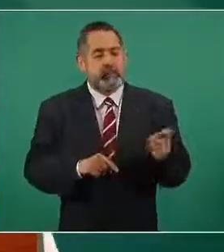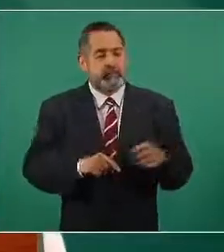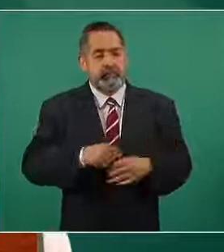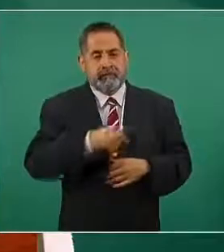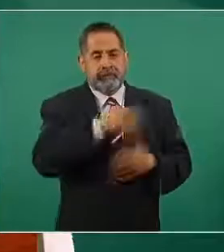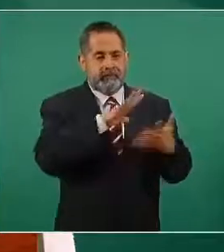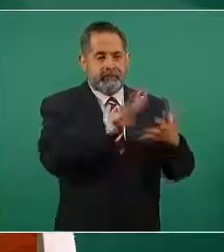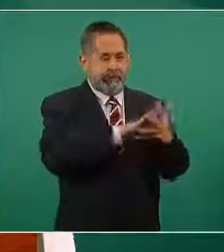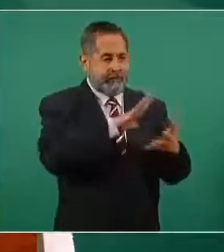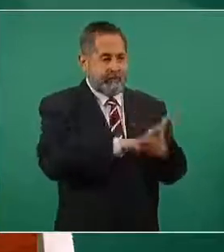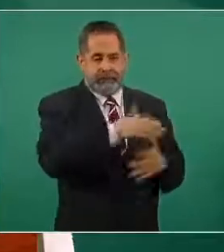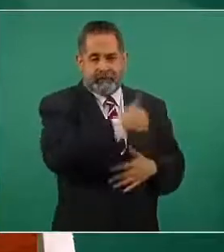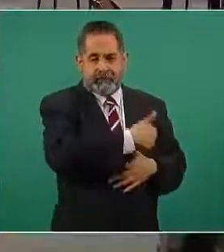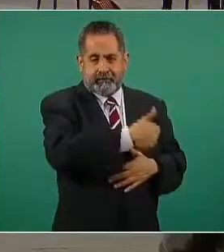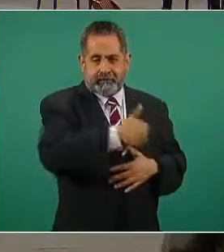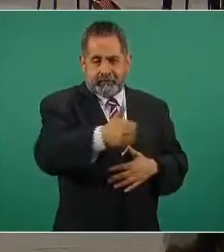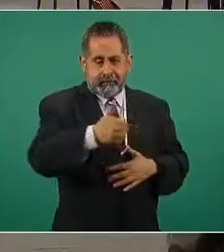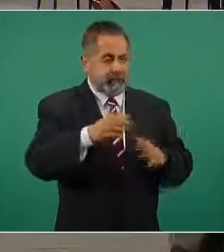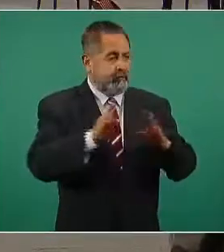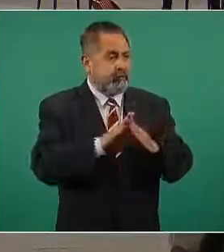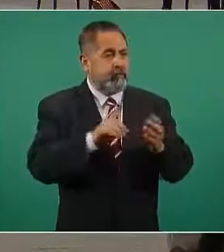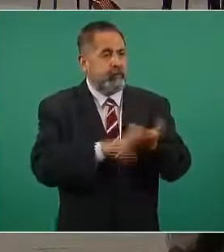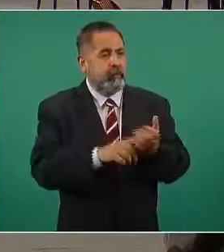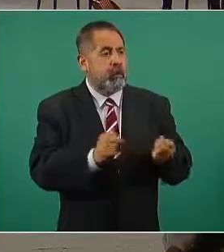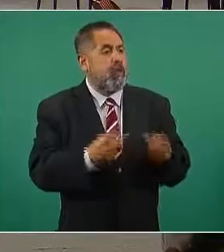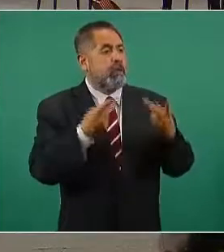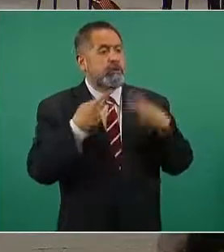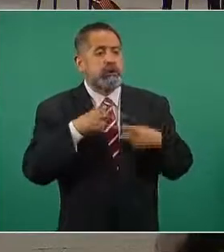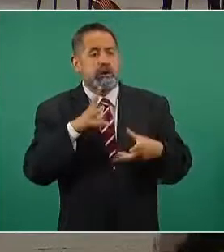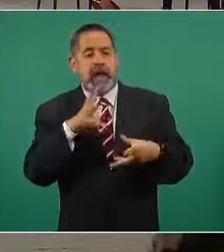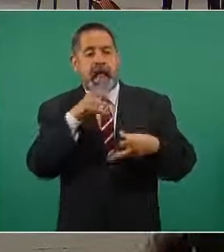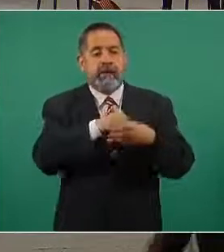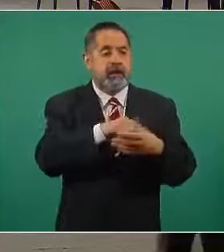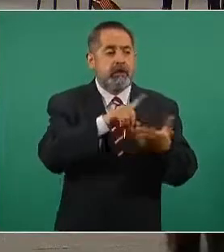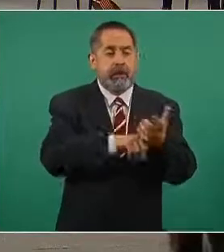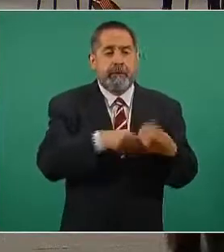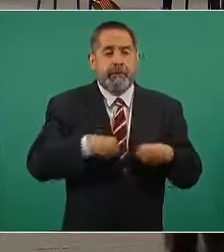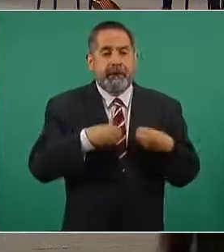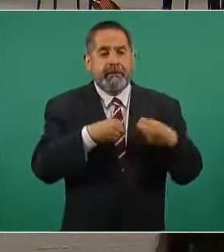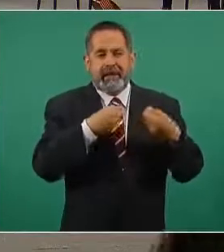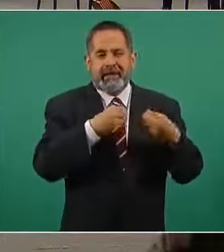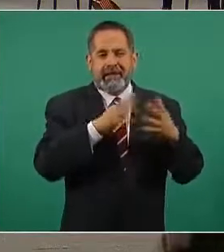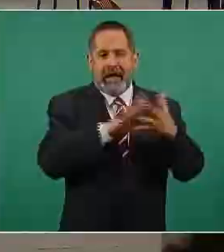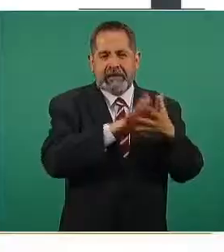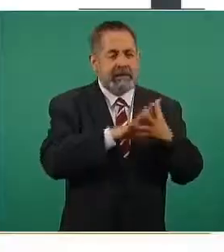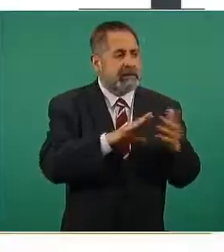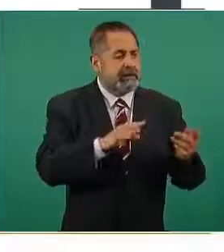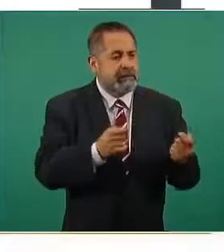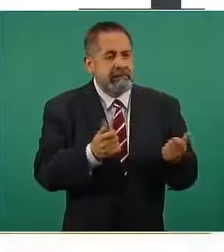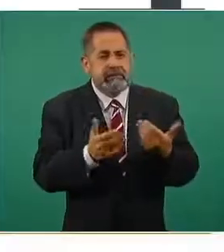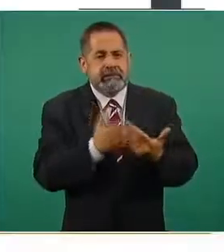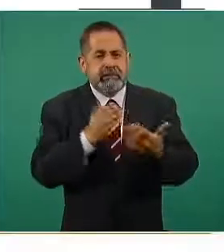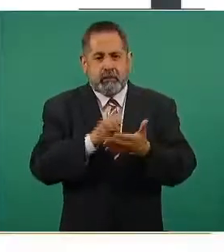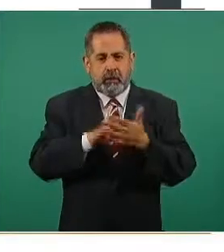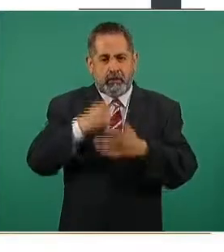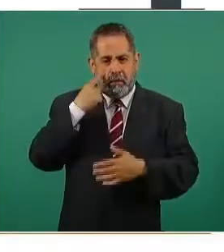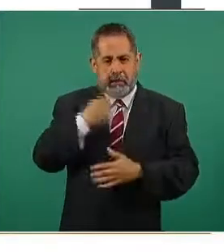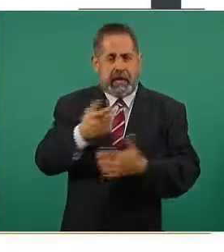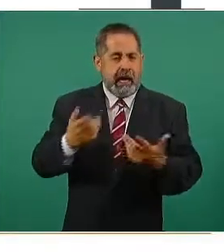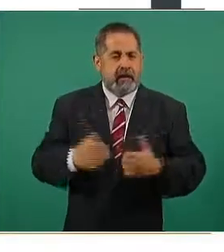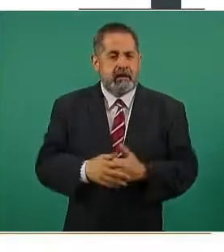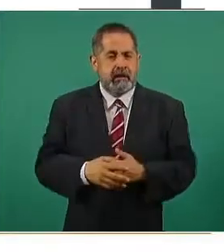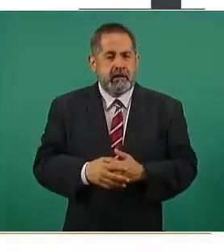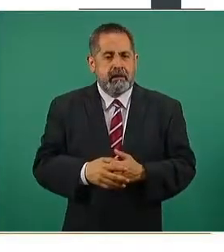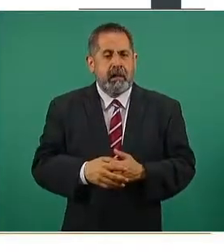centro penitenciario contra el número de personas privadas de la libertad que albergaban. Por ejemplo, aquí en el caso